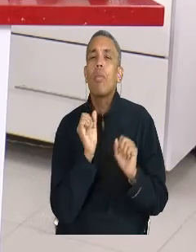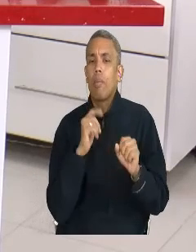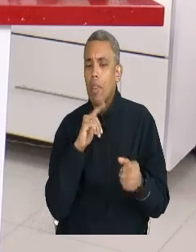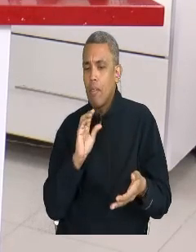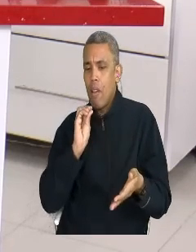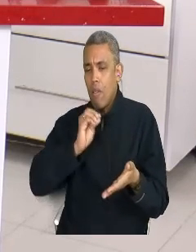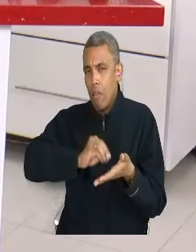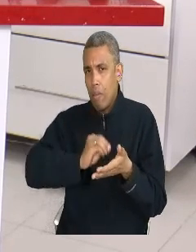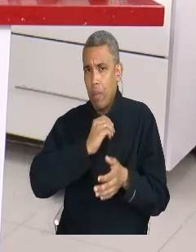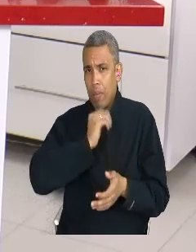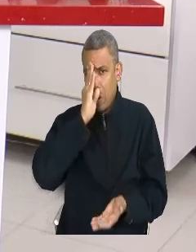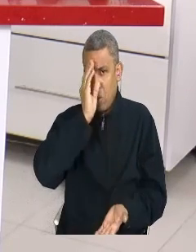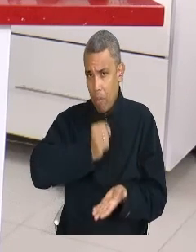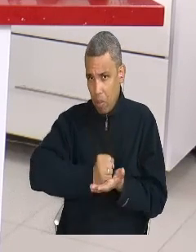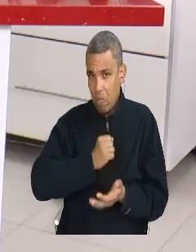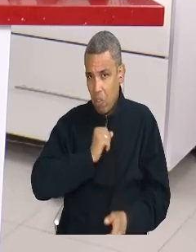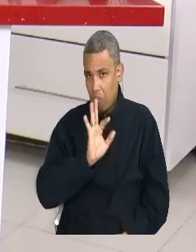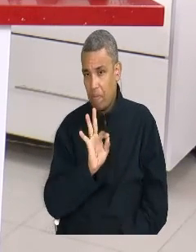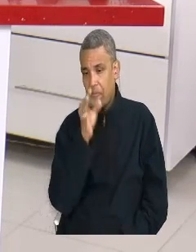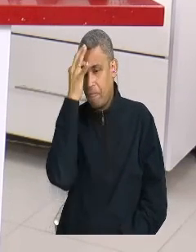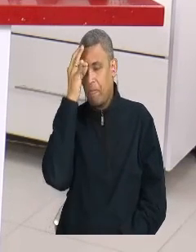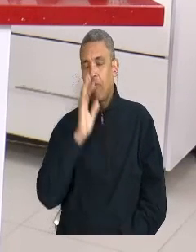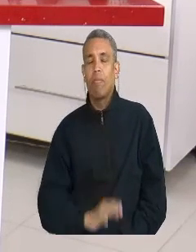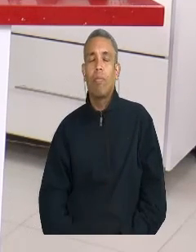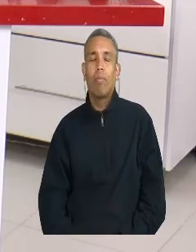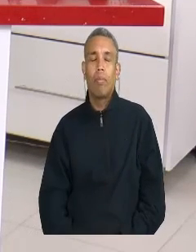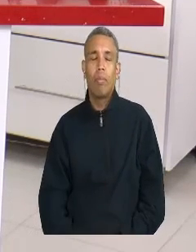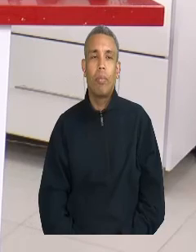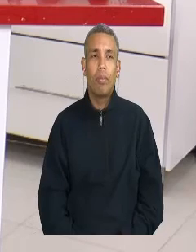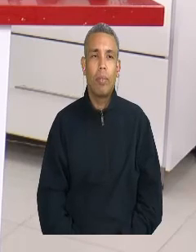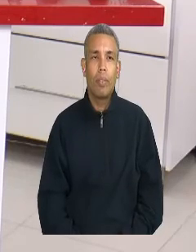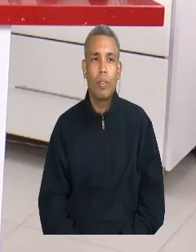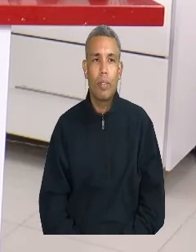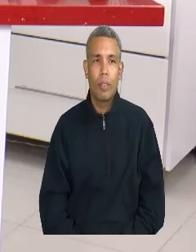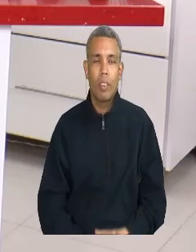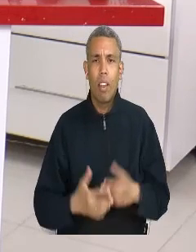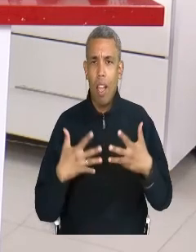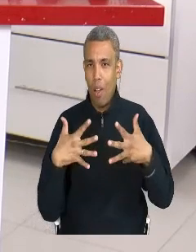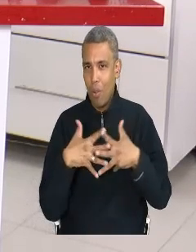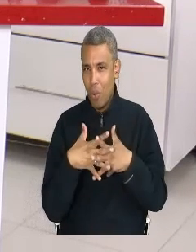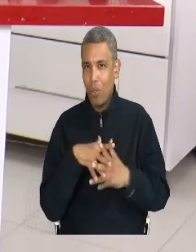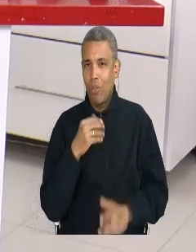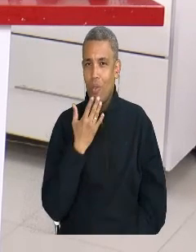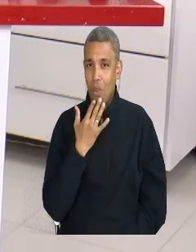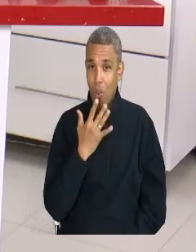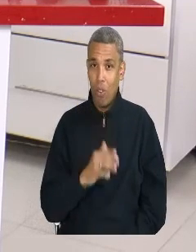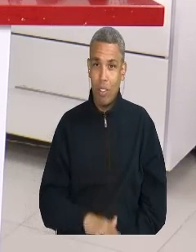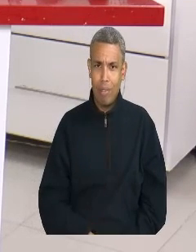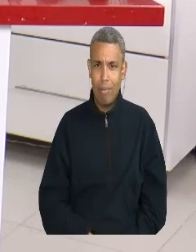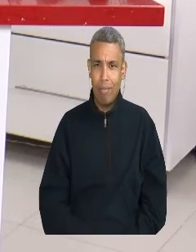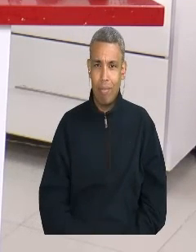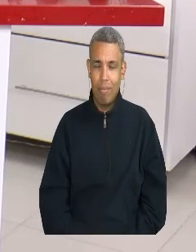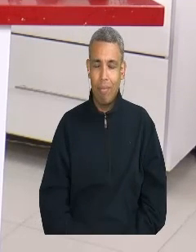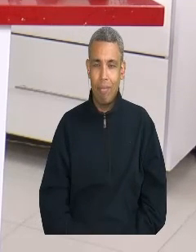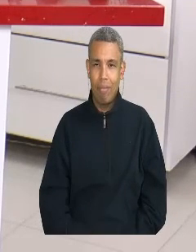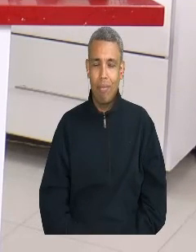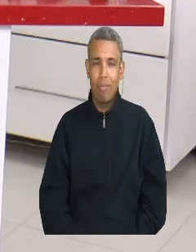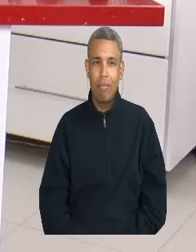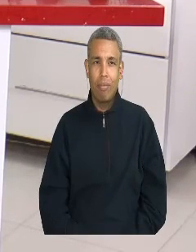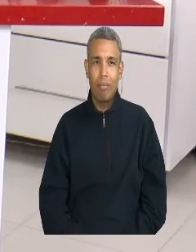para nosotros tener en cuenta. Entonces acá vean, va quedando un arroz colorido. El aroma que sueltan